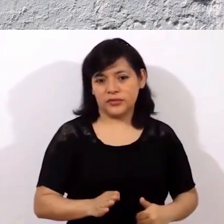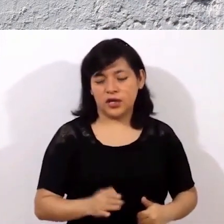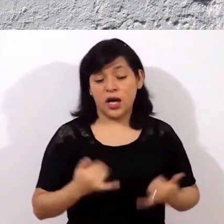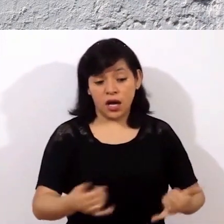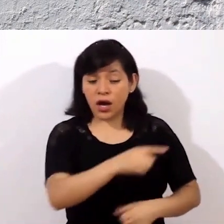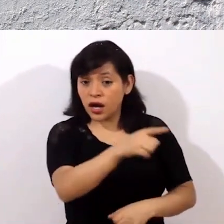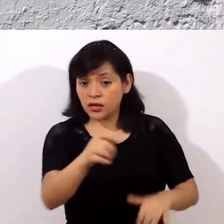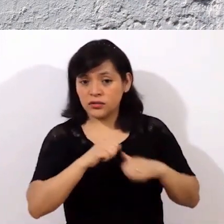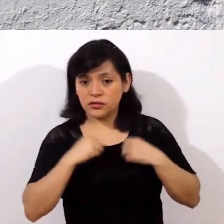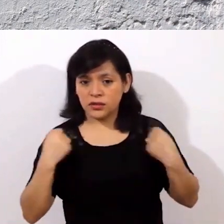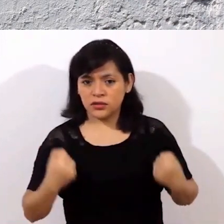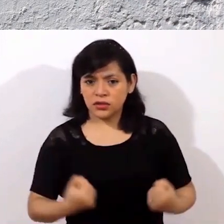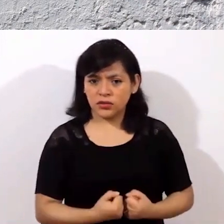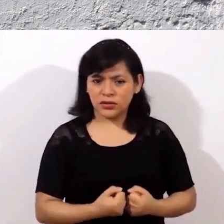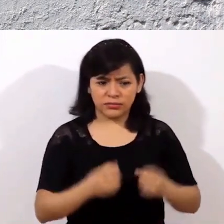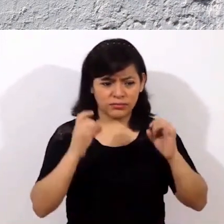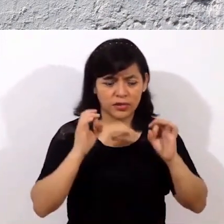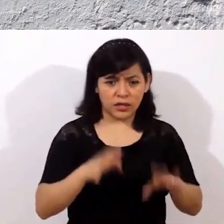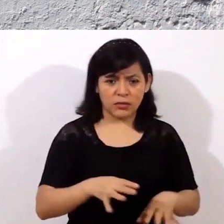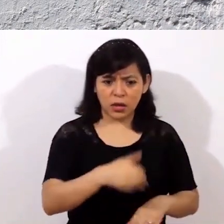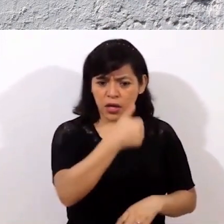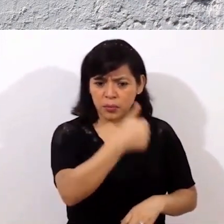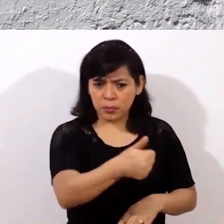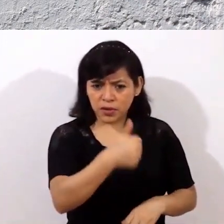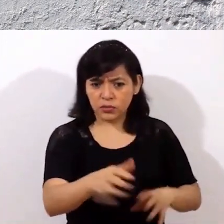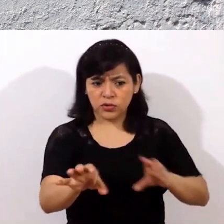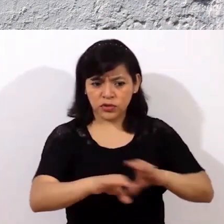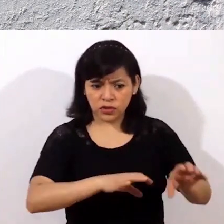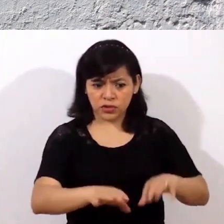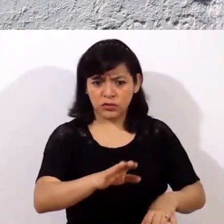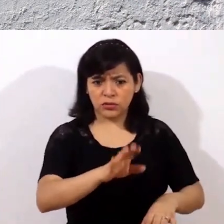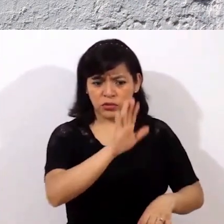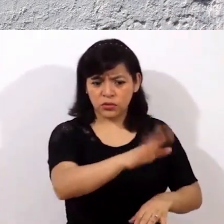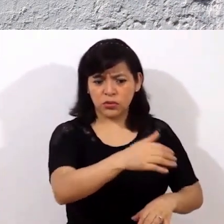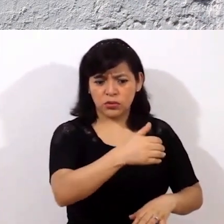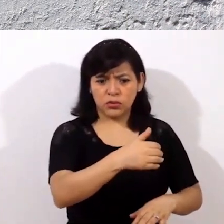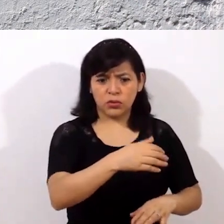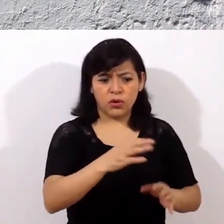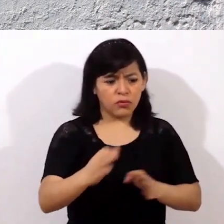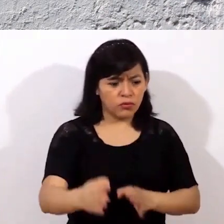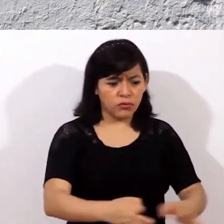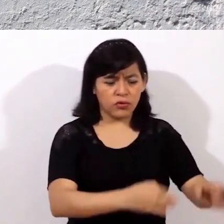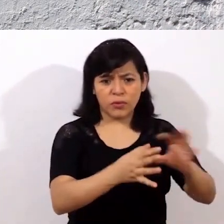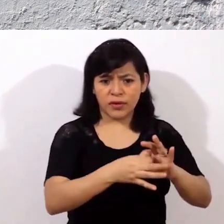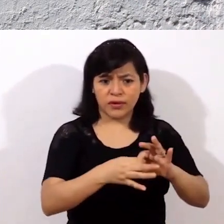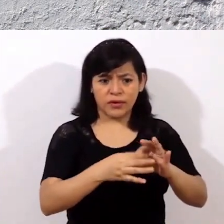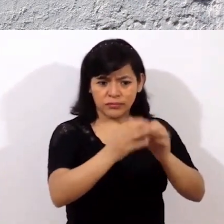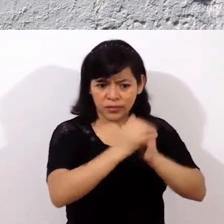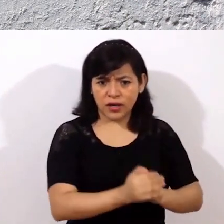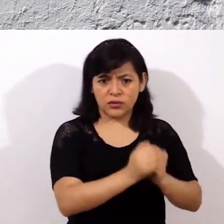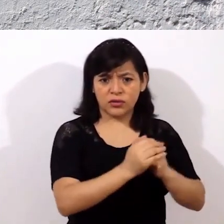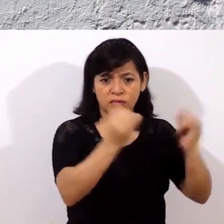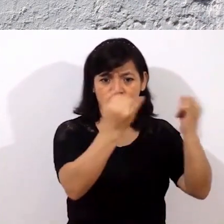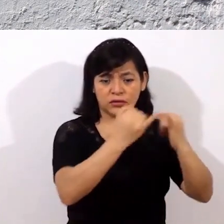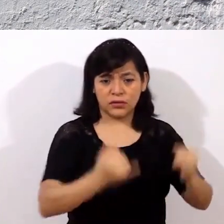muy inmiscuidos, habían diseñado su propio sistema de adoración. Cuando vemos el libro de Deuteronomio, el capítulo